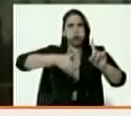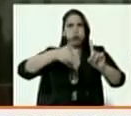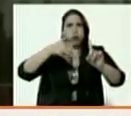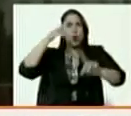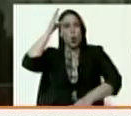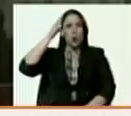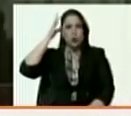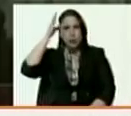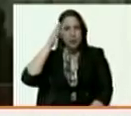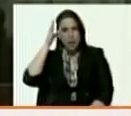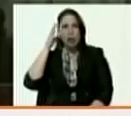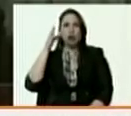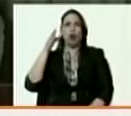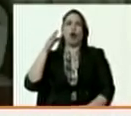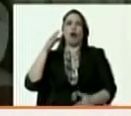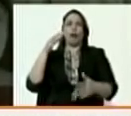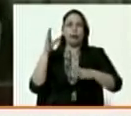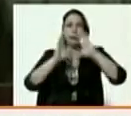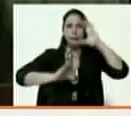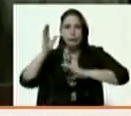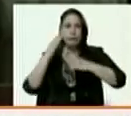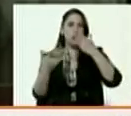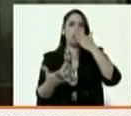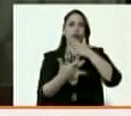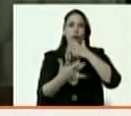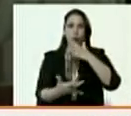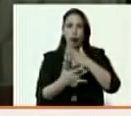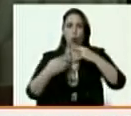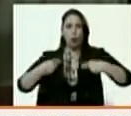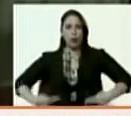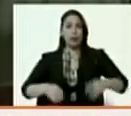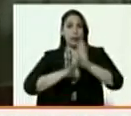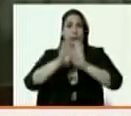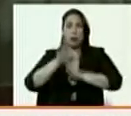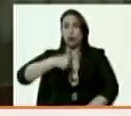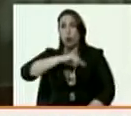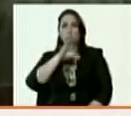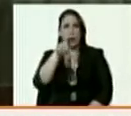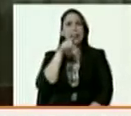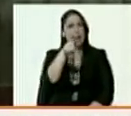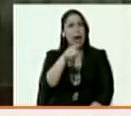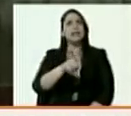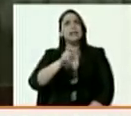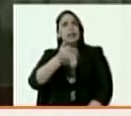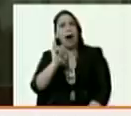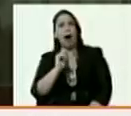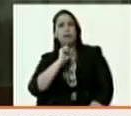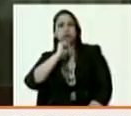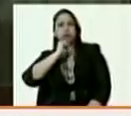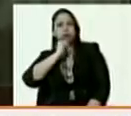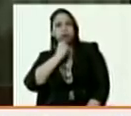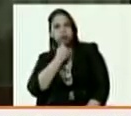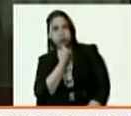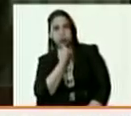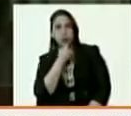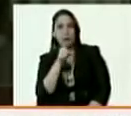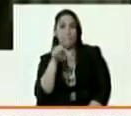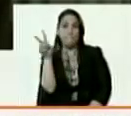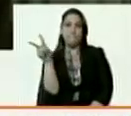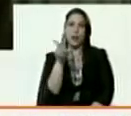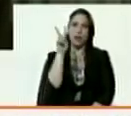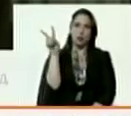tecnológico, humanista, para el desarrollo de nuestro país. Ahí está el secreto, la clave de una